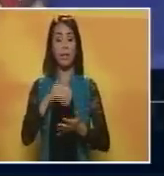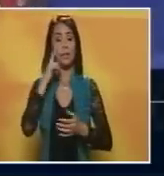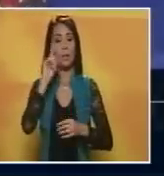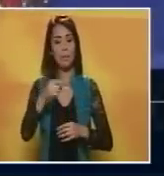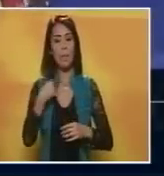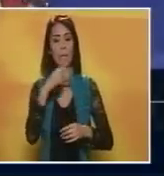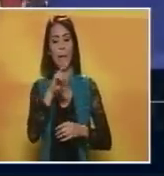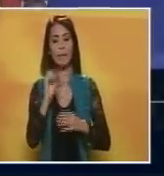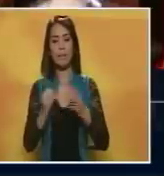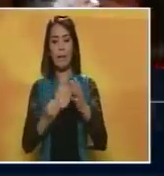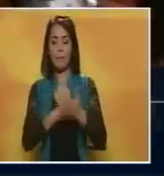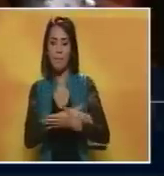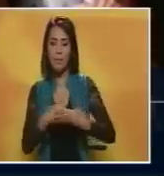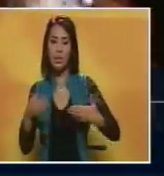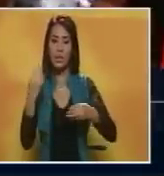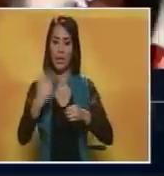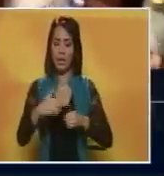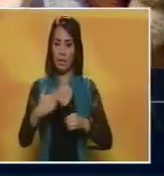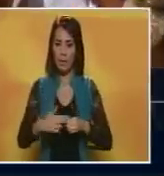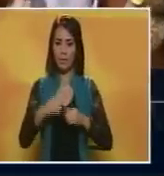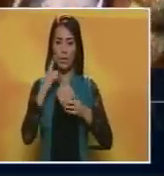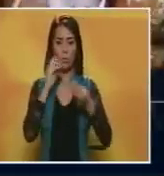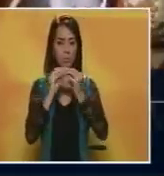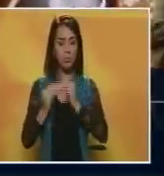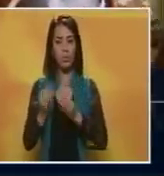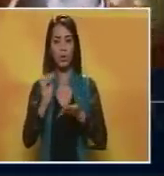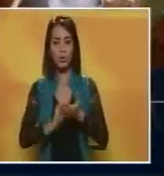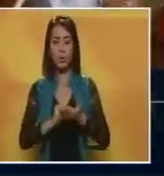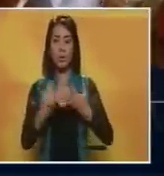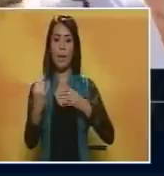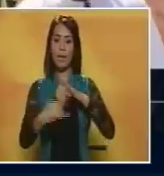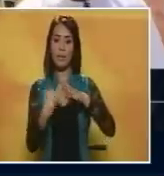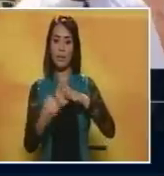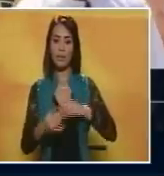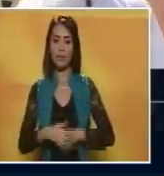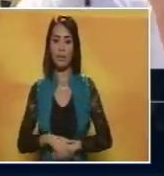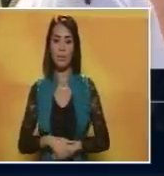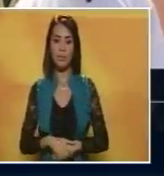millones de petros para reactivar el sector industrial